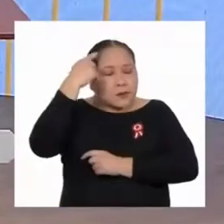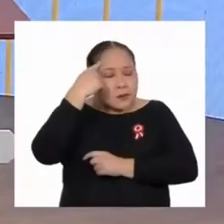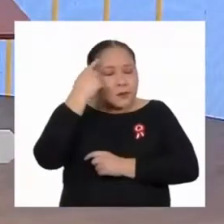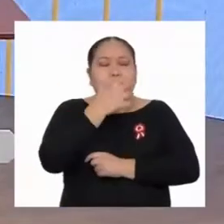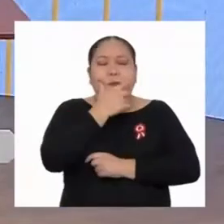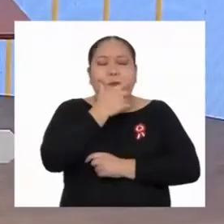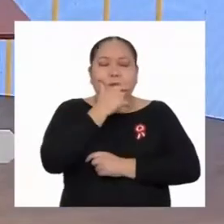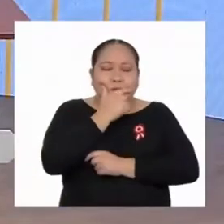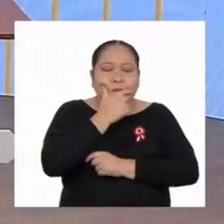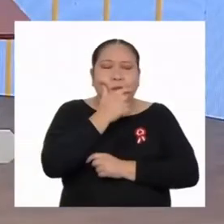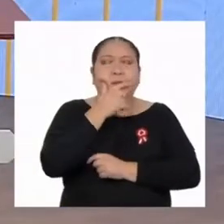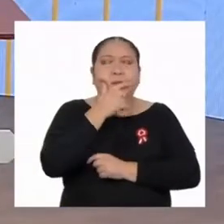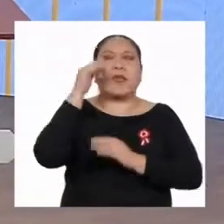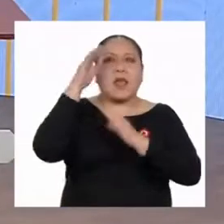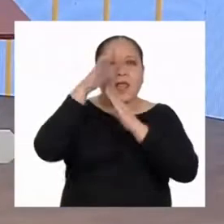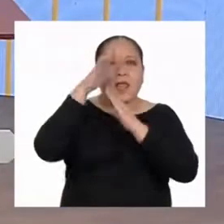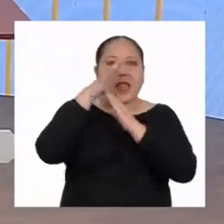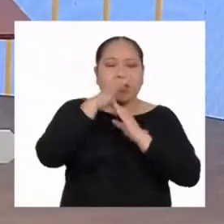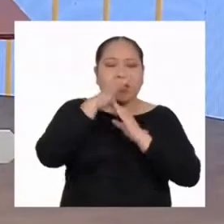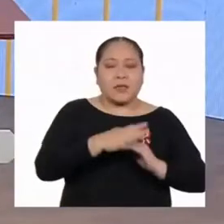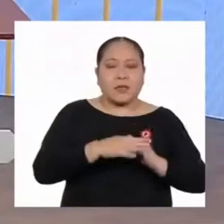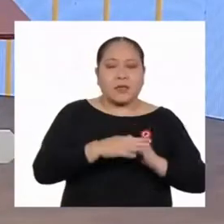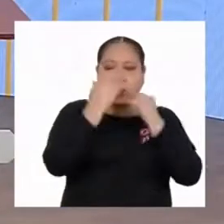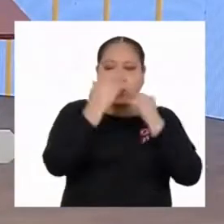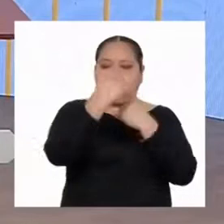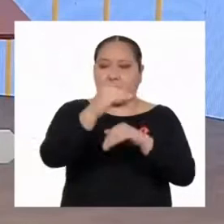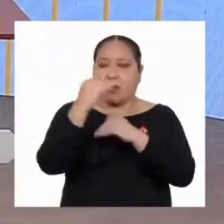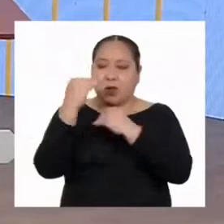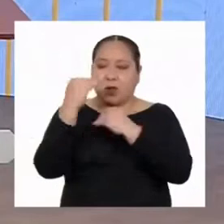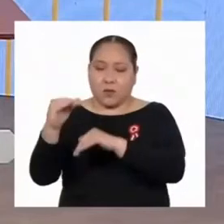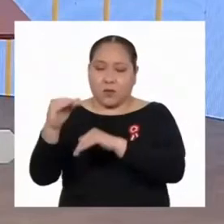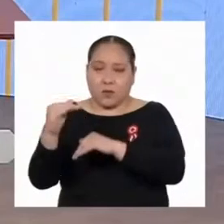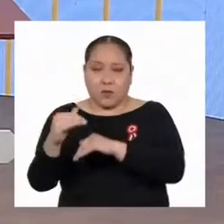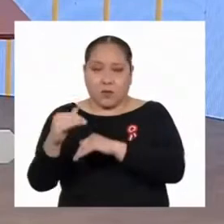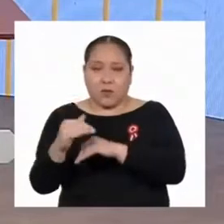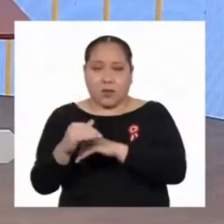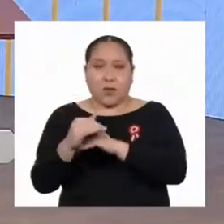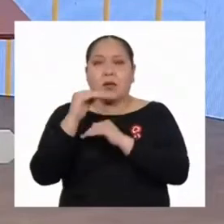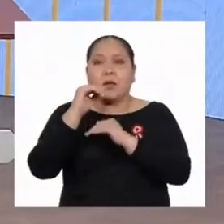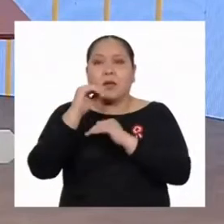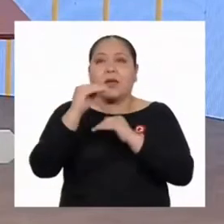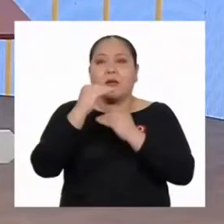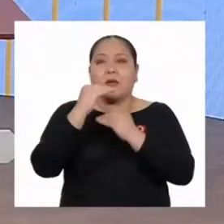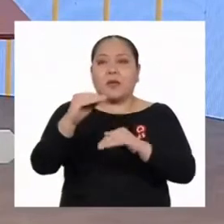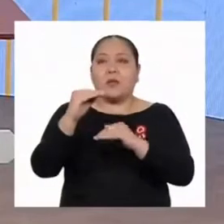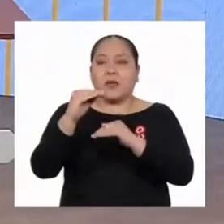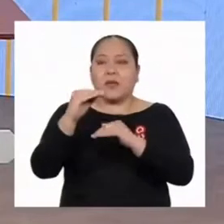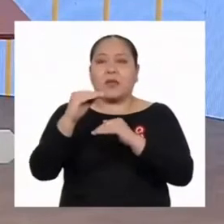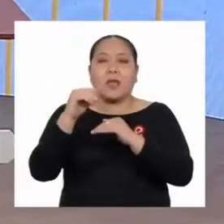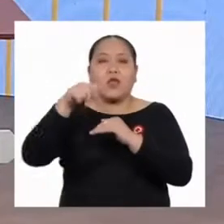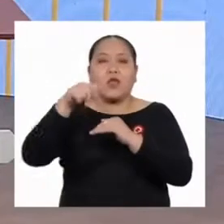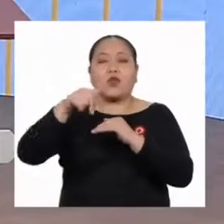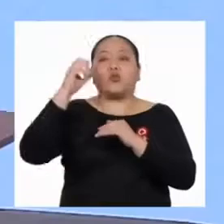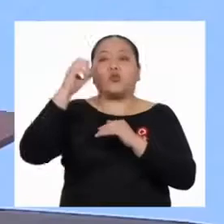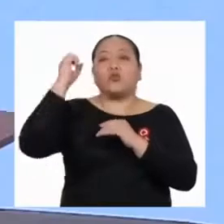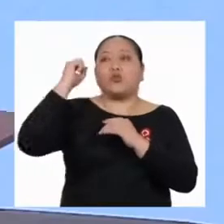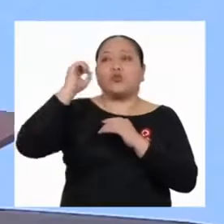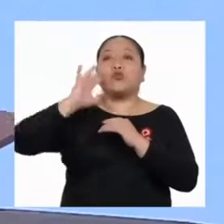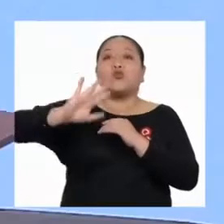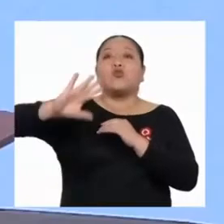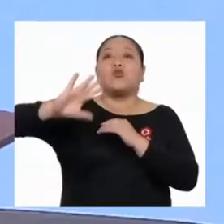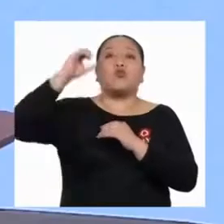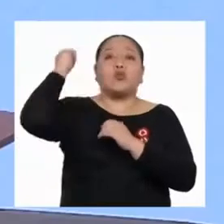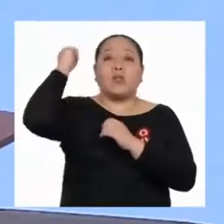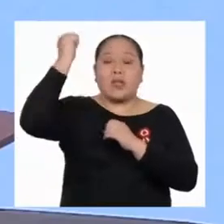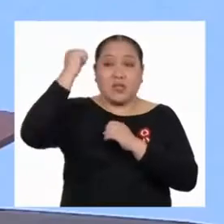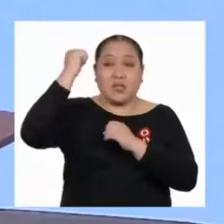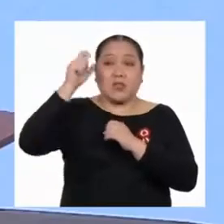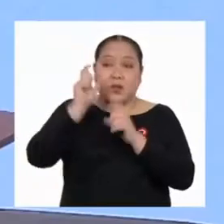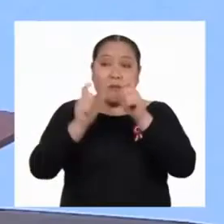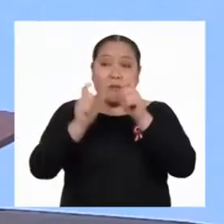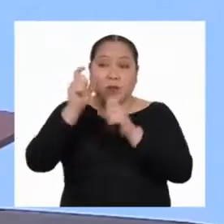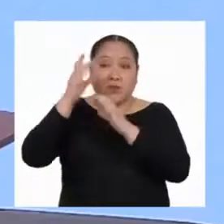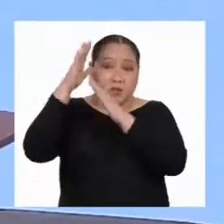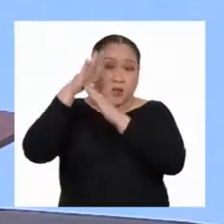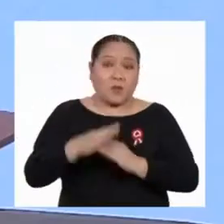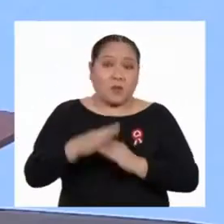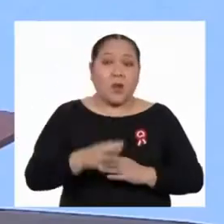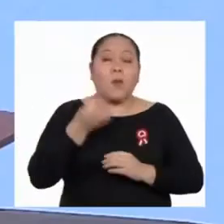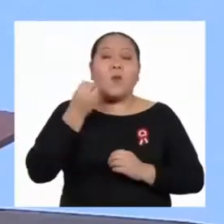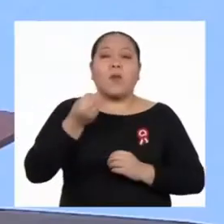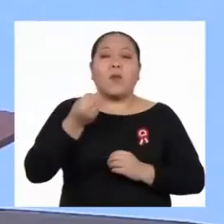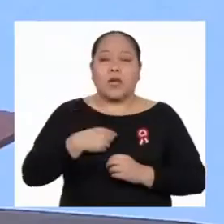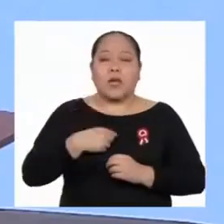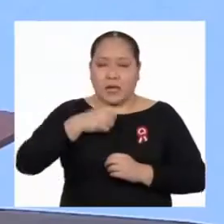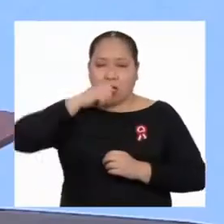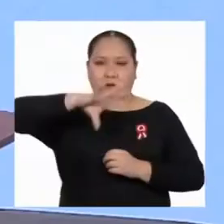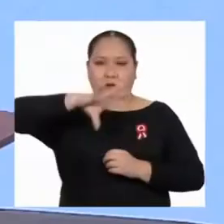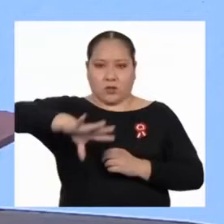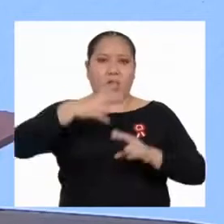la discriminación limita el ejercicio de los derechos a las personas discriminadas, porque el buen trato y que nos